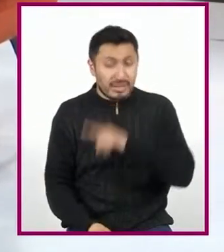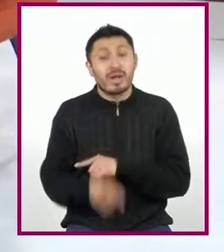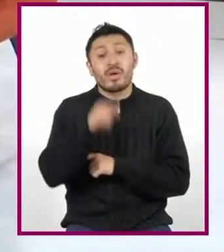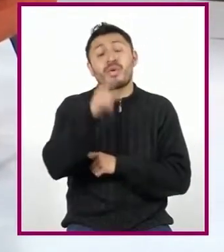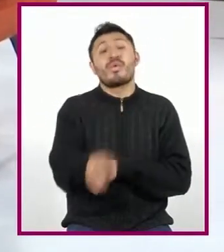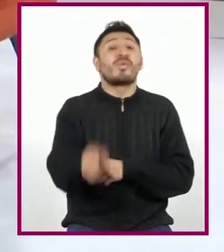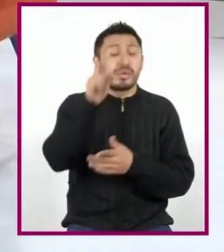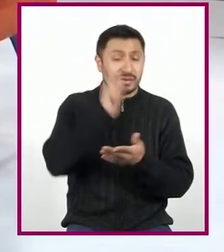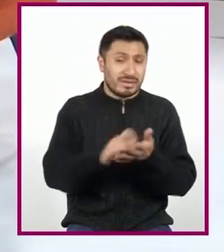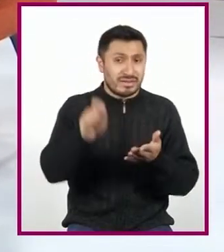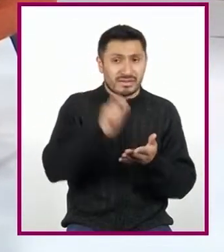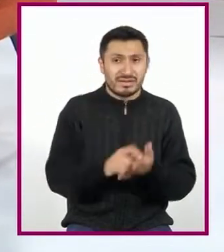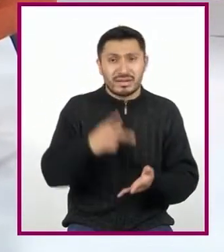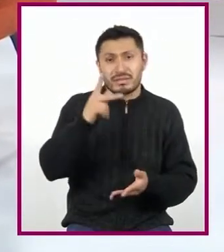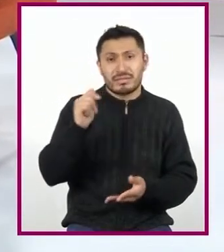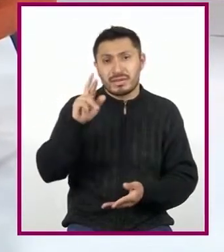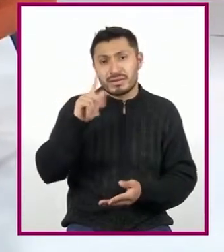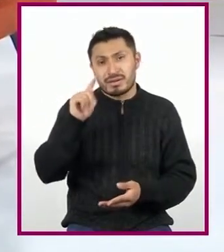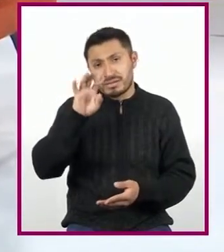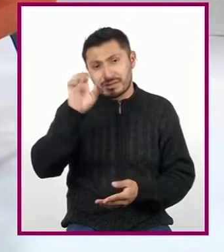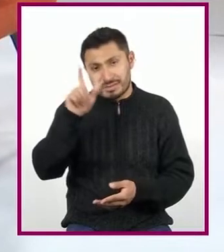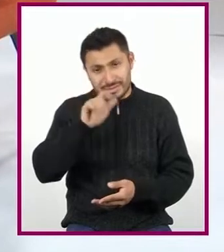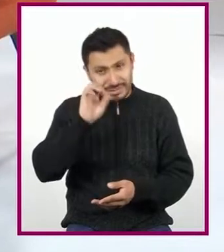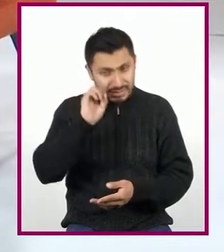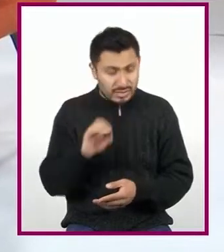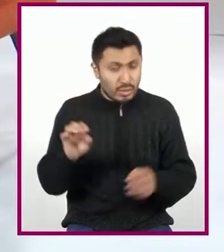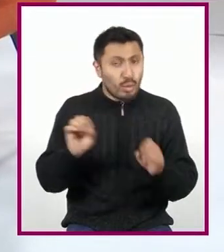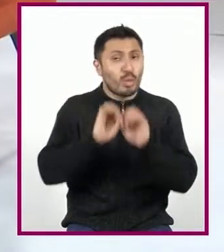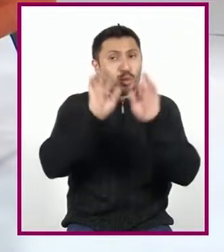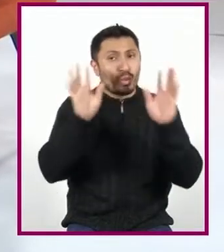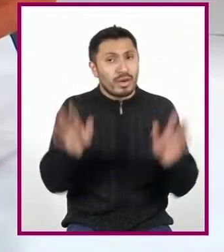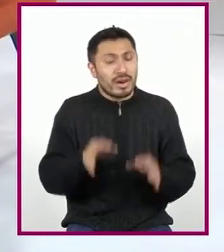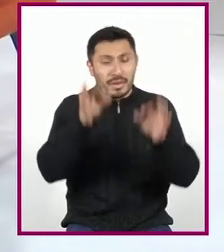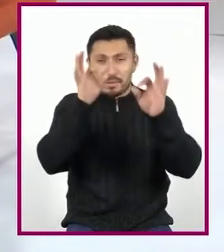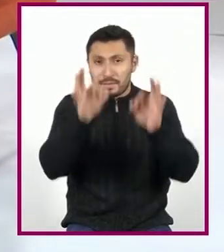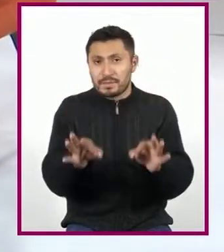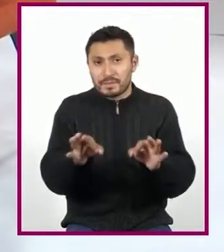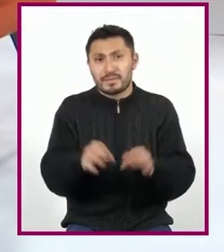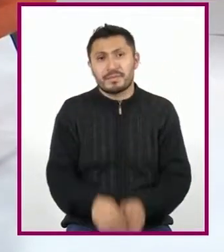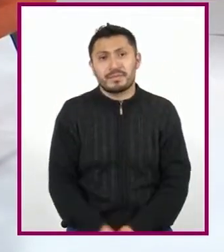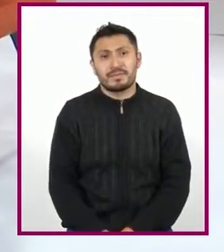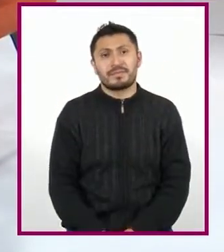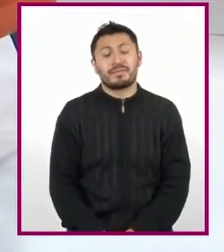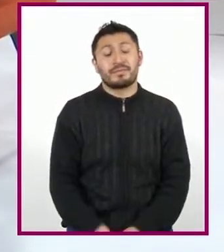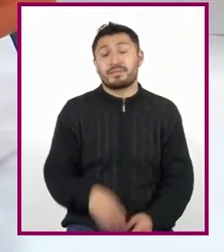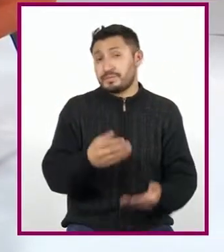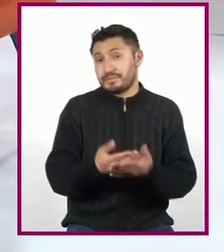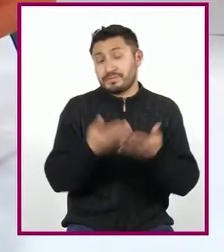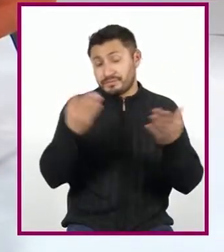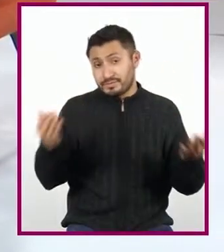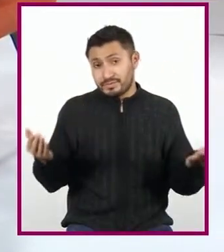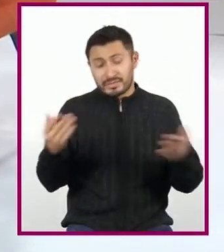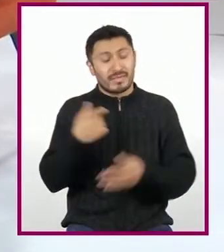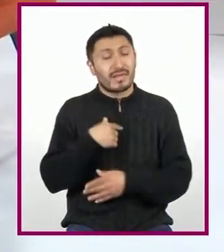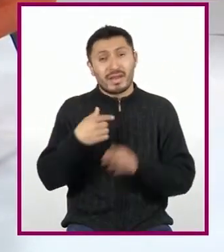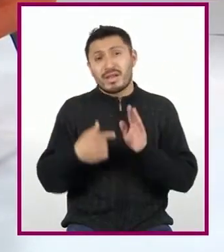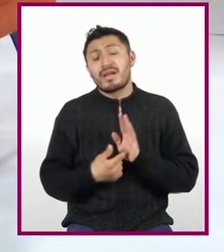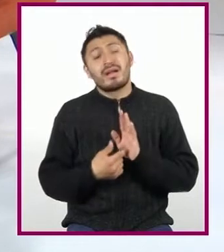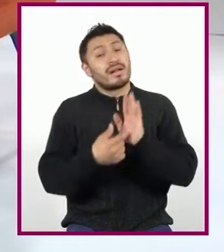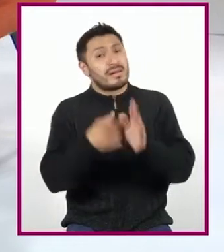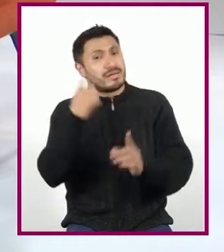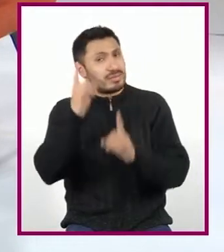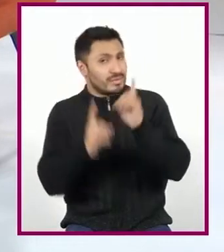Sé que en algún momento en el desarrollo de sus proyectos puede necesitar redactar un prólogo. Ese problema se le presentó a